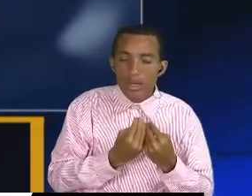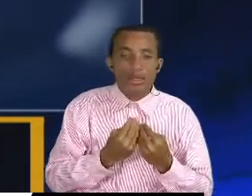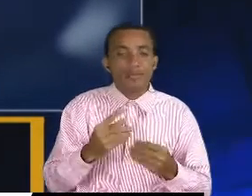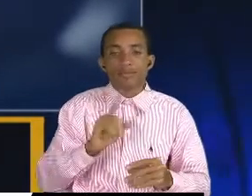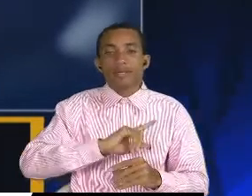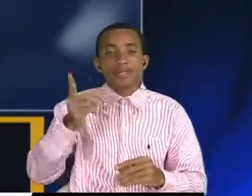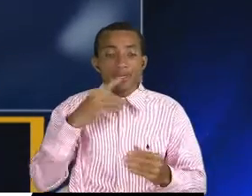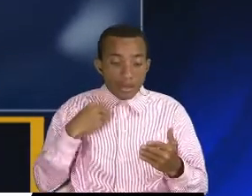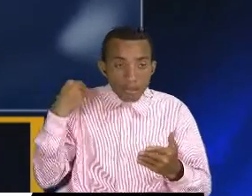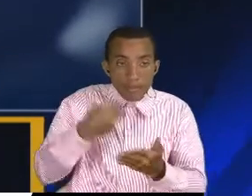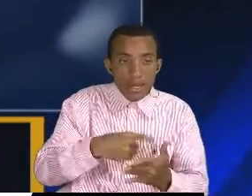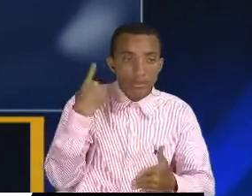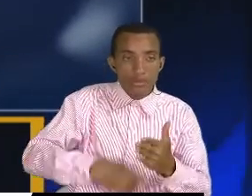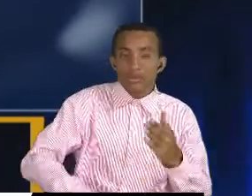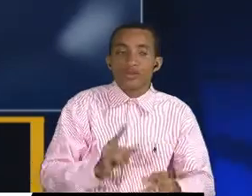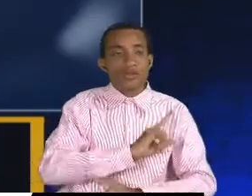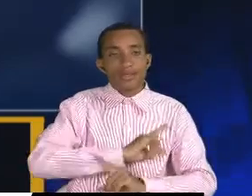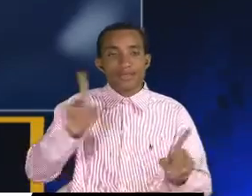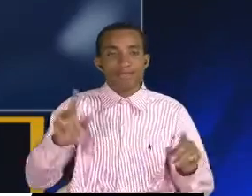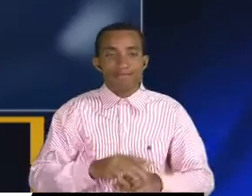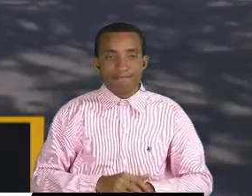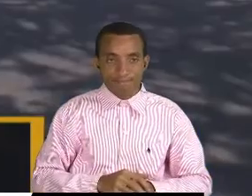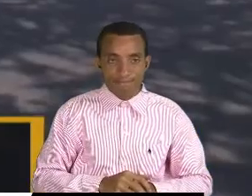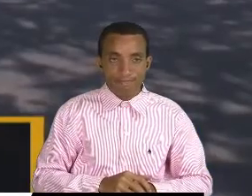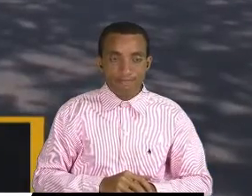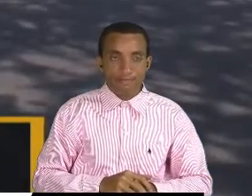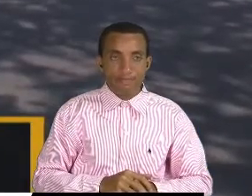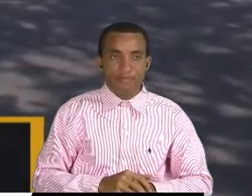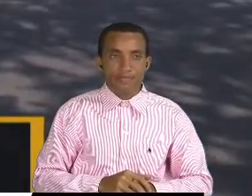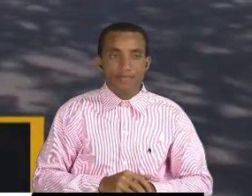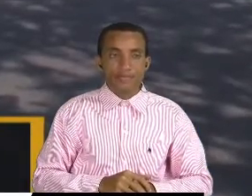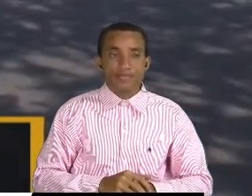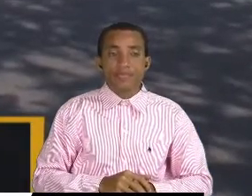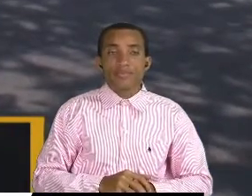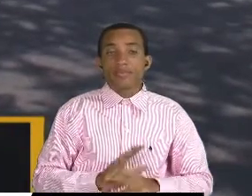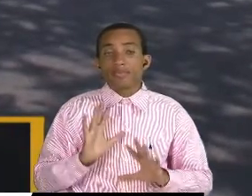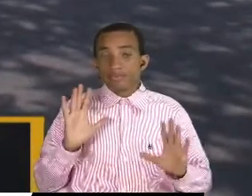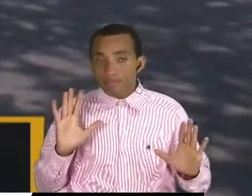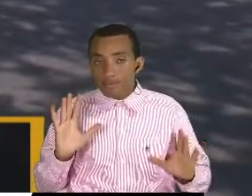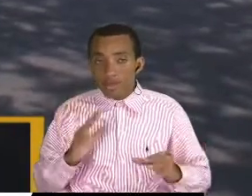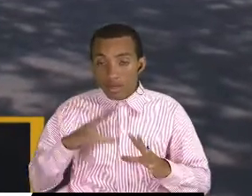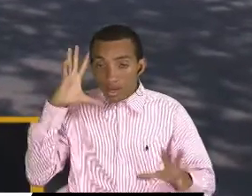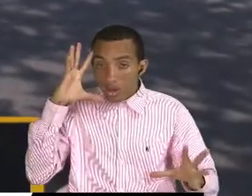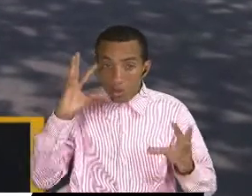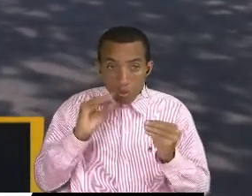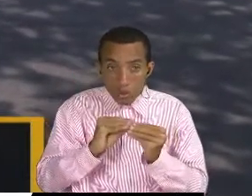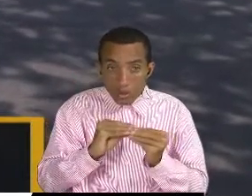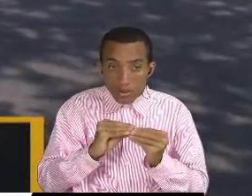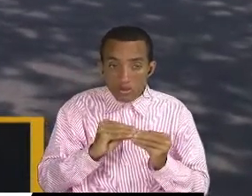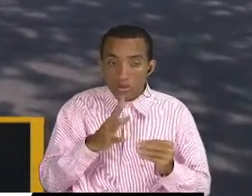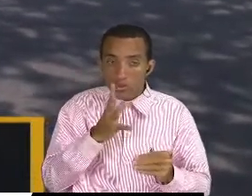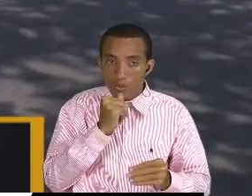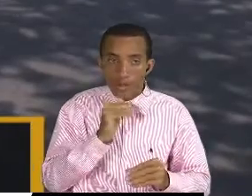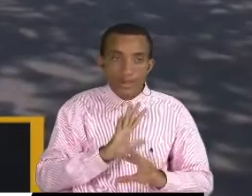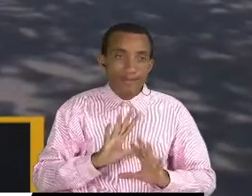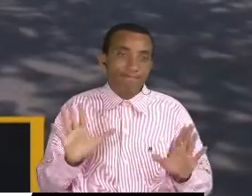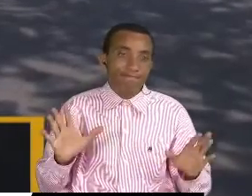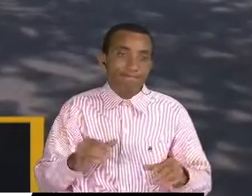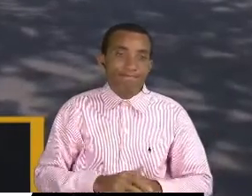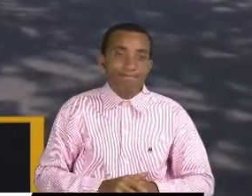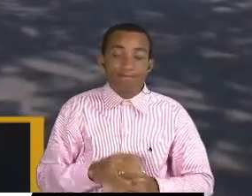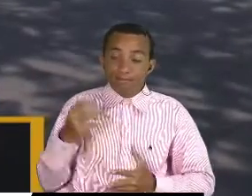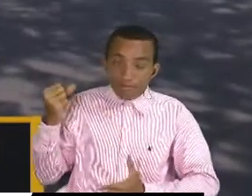pues terminar y hacer el trámite debido del convenio. Mientras esta iniciativa no sea un acuerdo municipal, no se podrá girar sin descuentos los